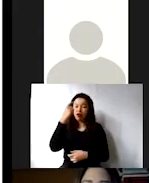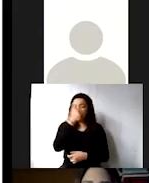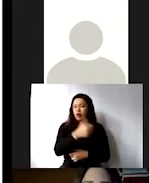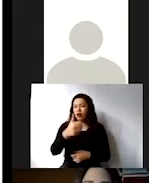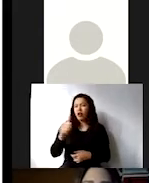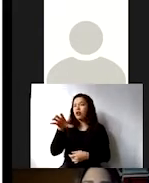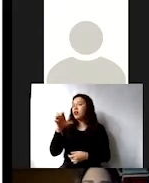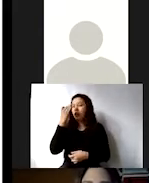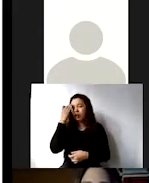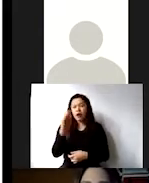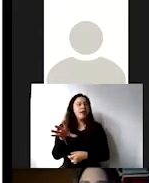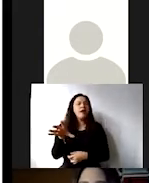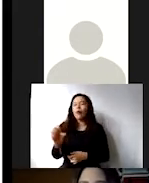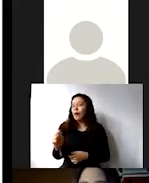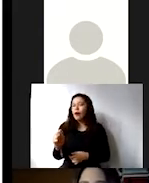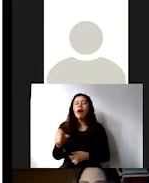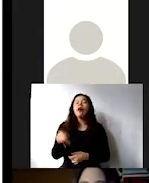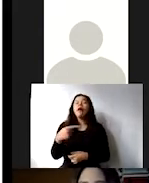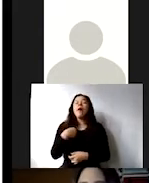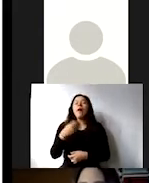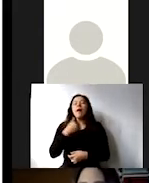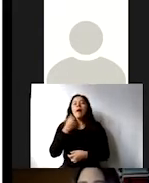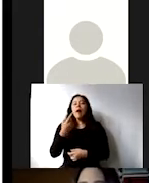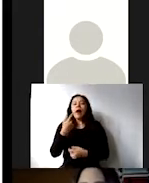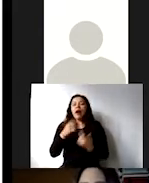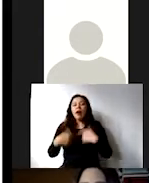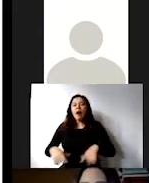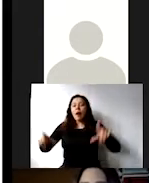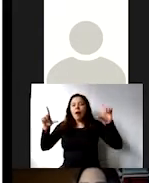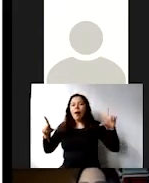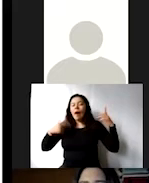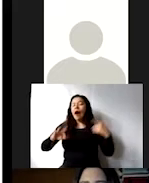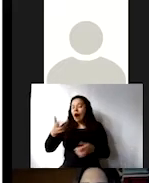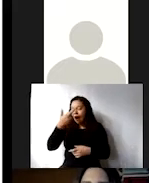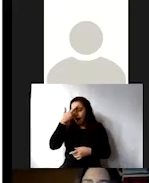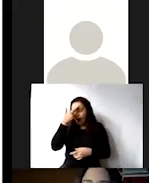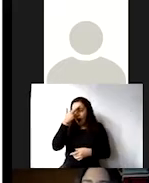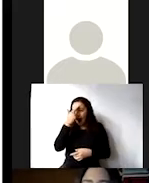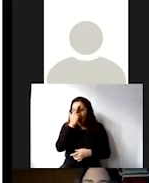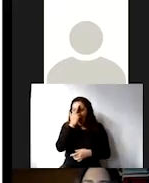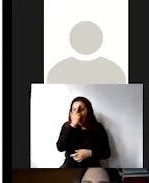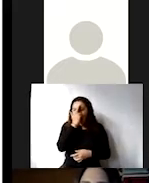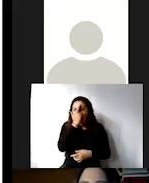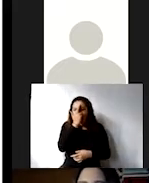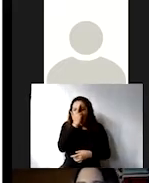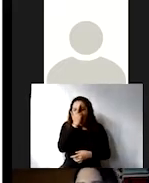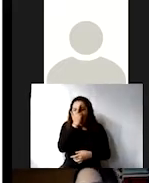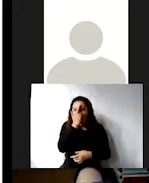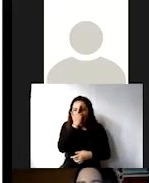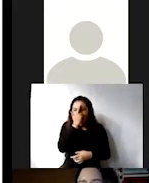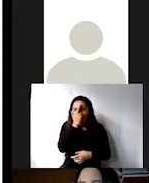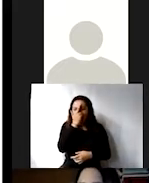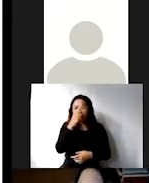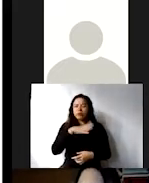pero sí quisiera como dejarles a ustedes el precedente de que sí hay un montonal de